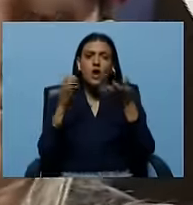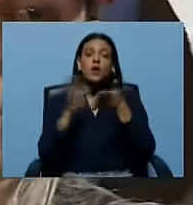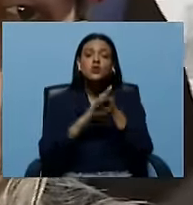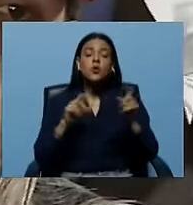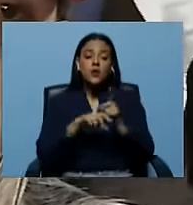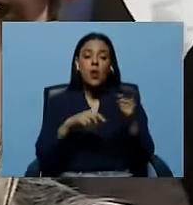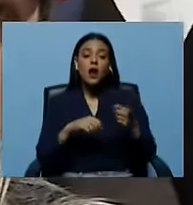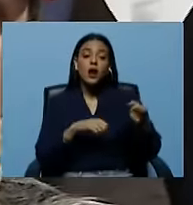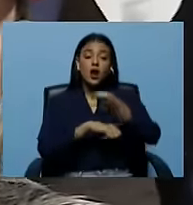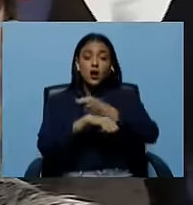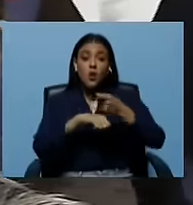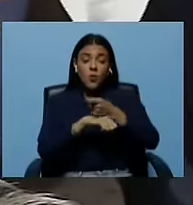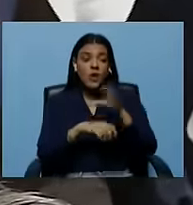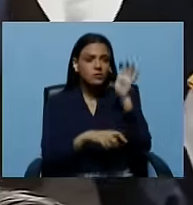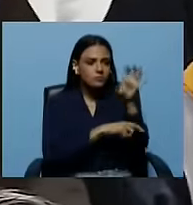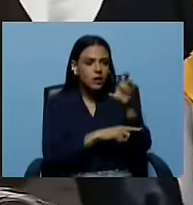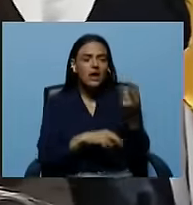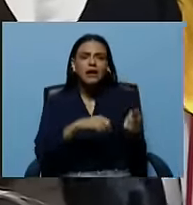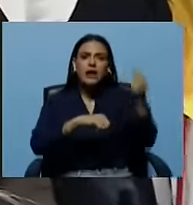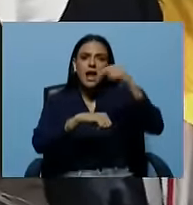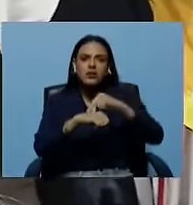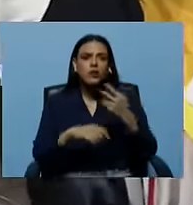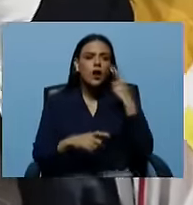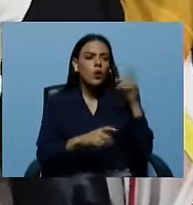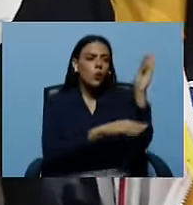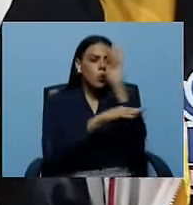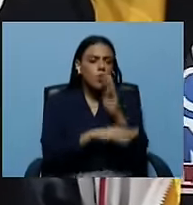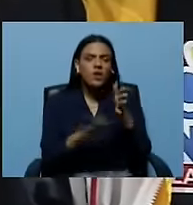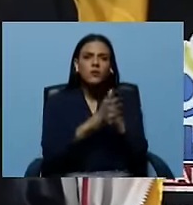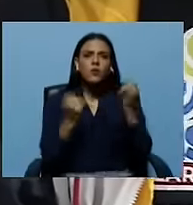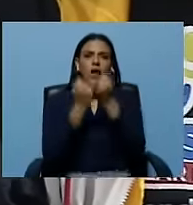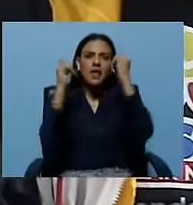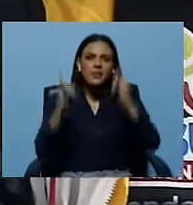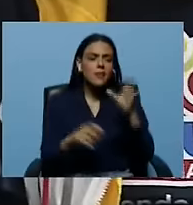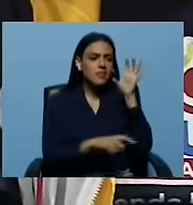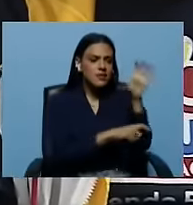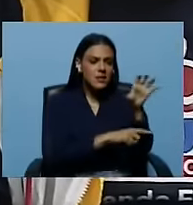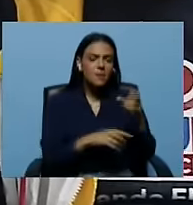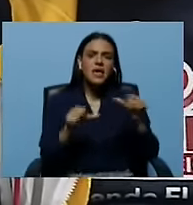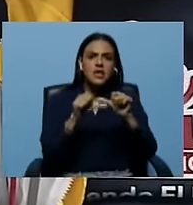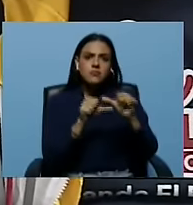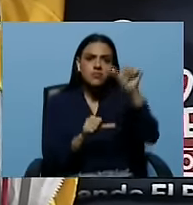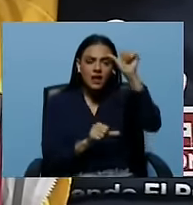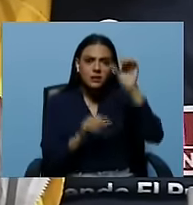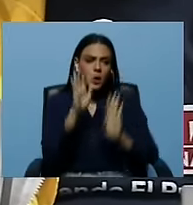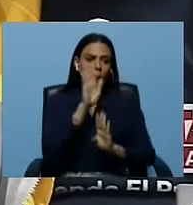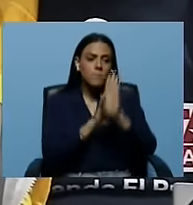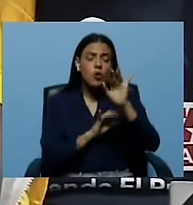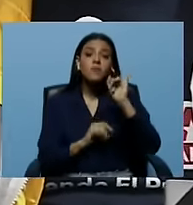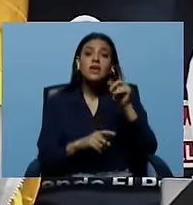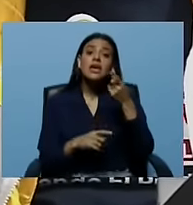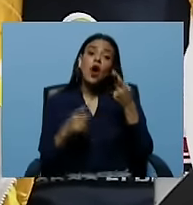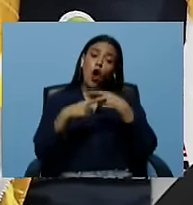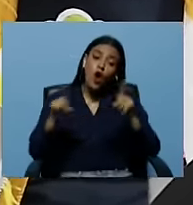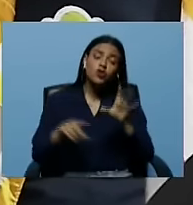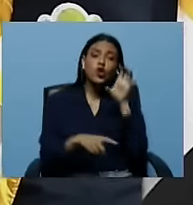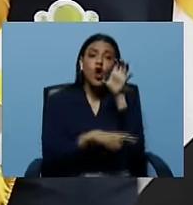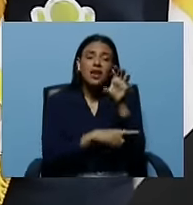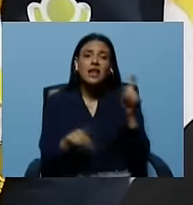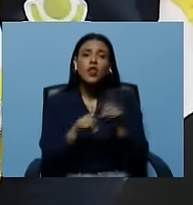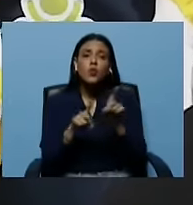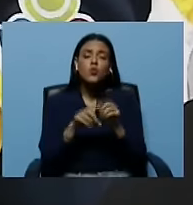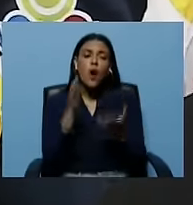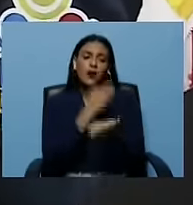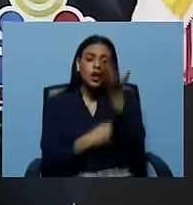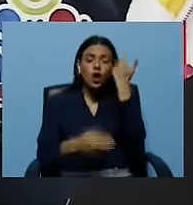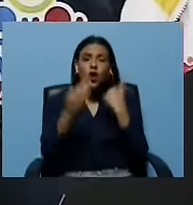Nacional que garantice la independencia del país y su desarrollo. Y el Estado Colonial, que es el Estado que está